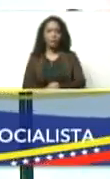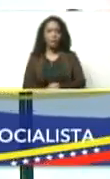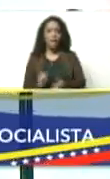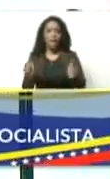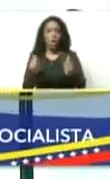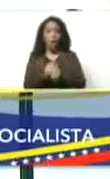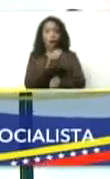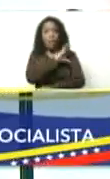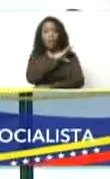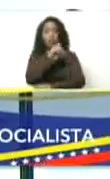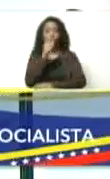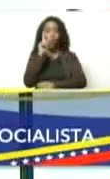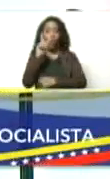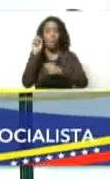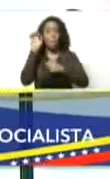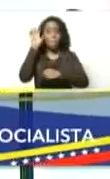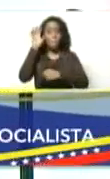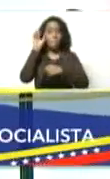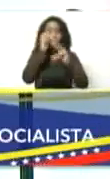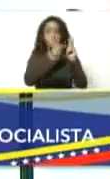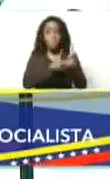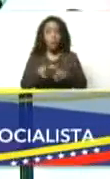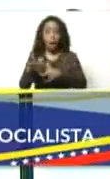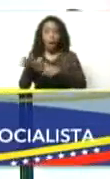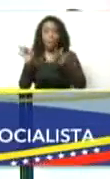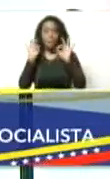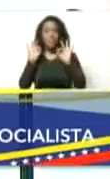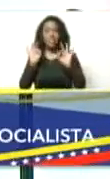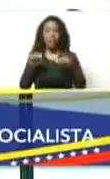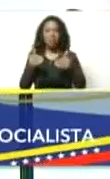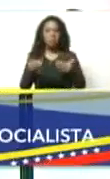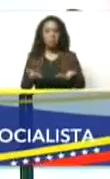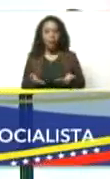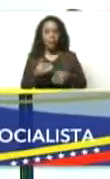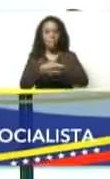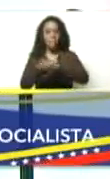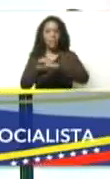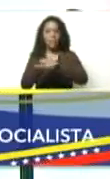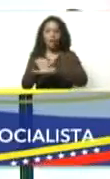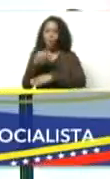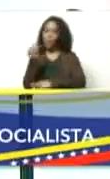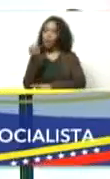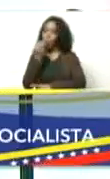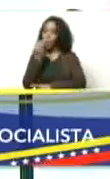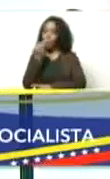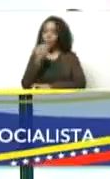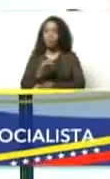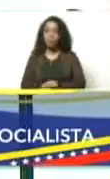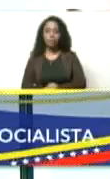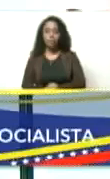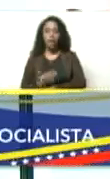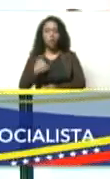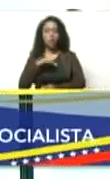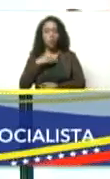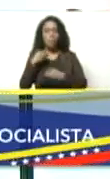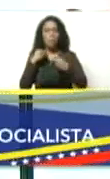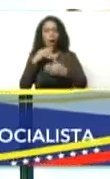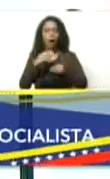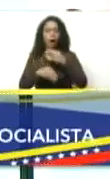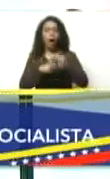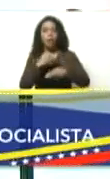la dirección en un plan especial del Ministerio de Alimentación, nosotros para